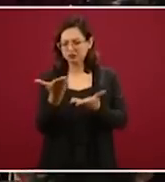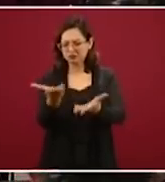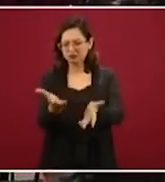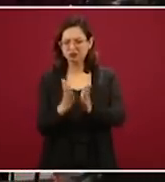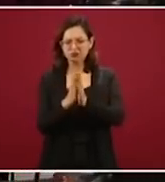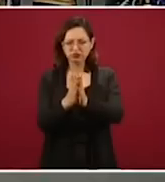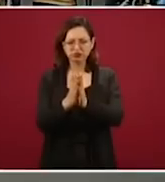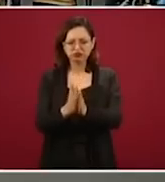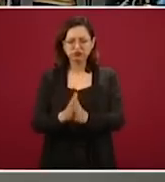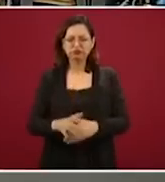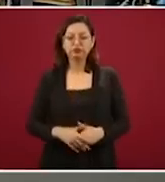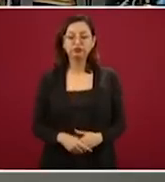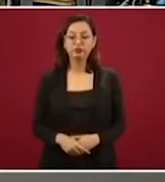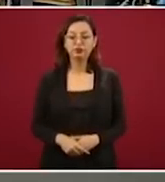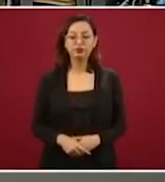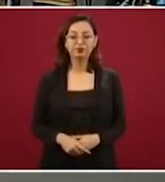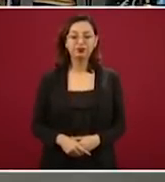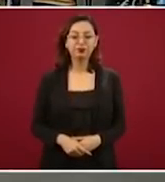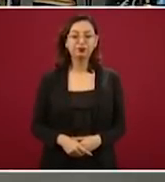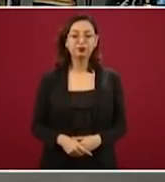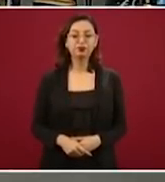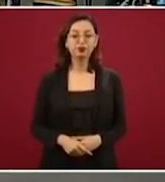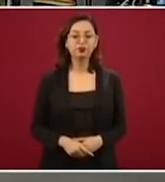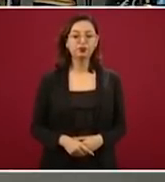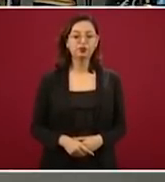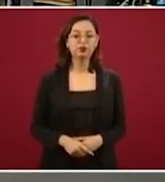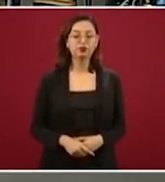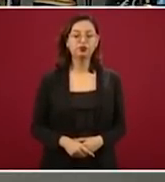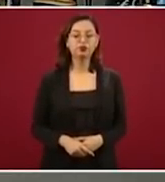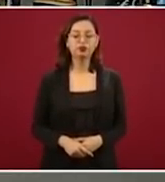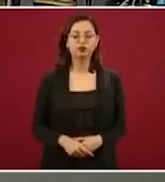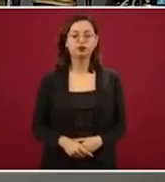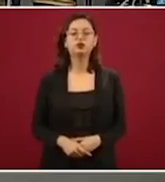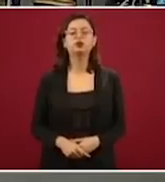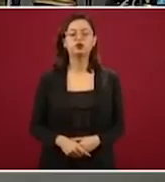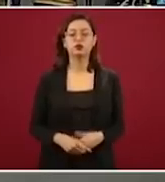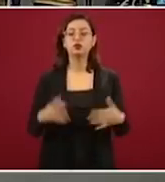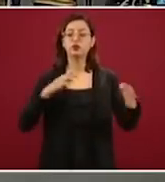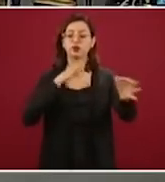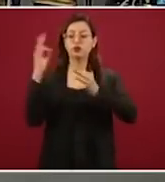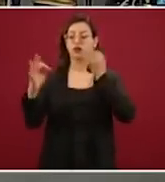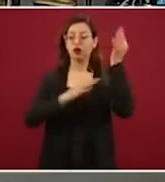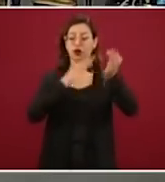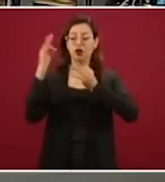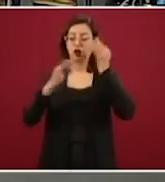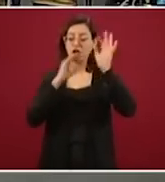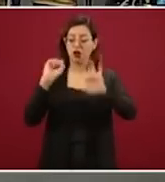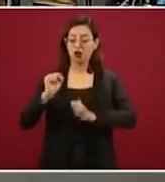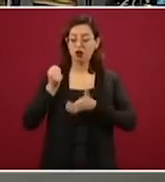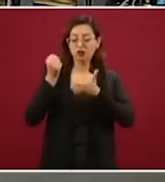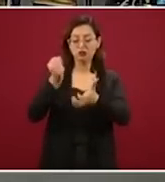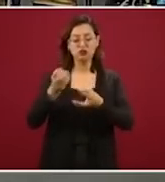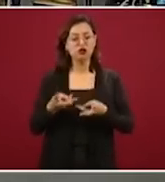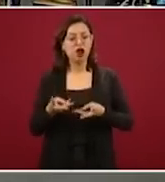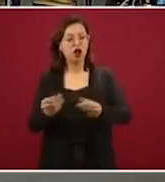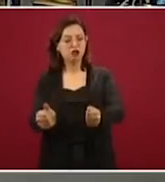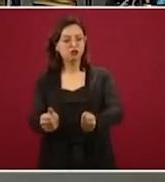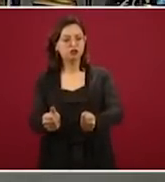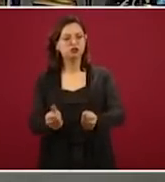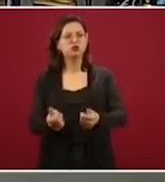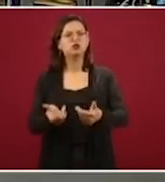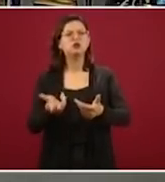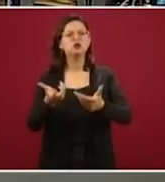favor? Sí, el costo de la campaña pues tiene que ver